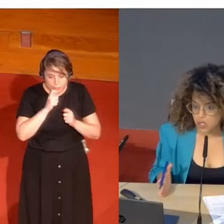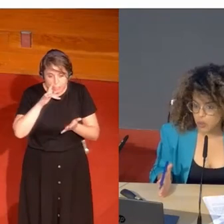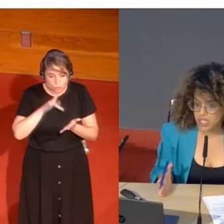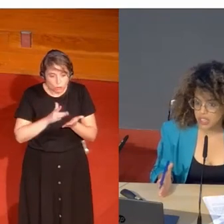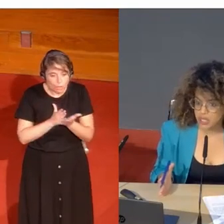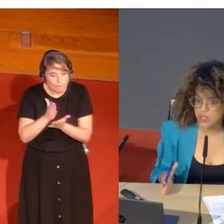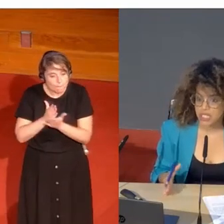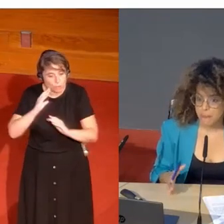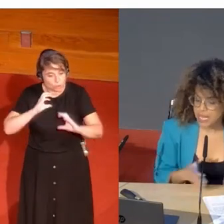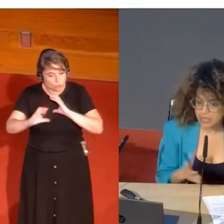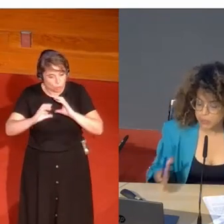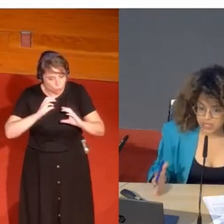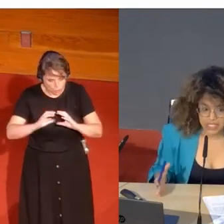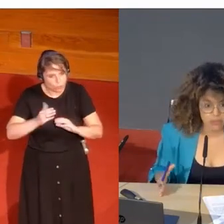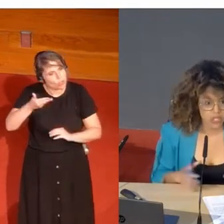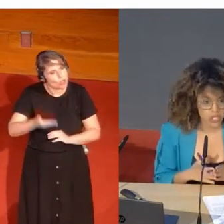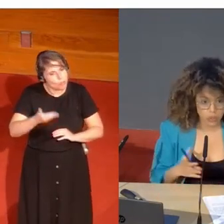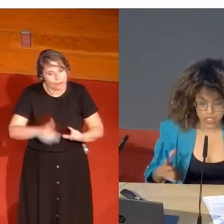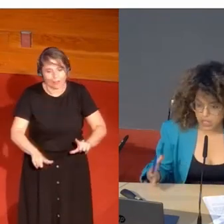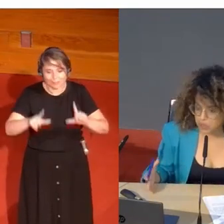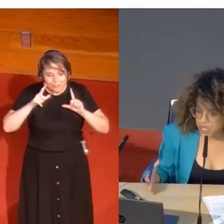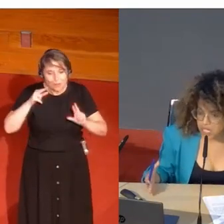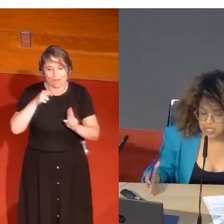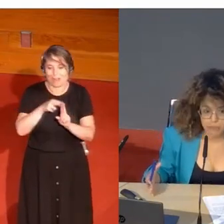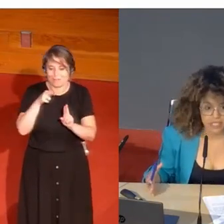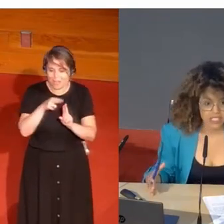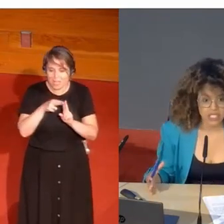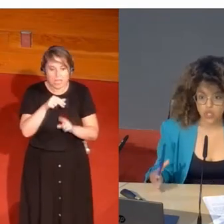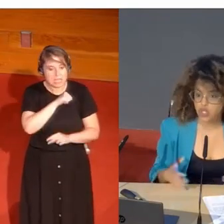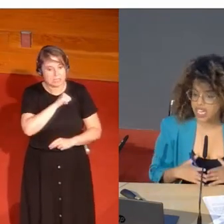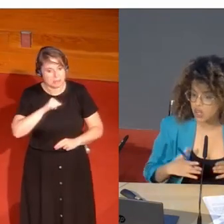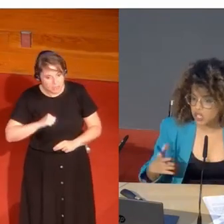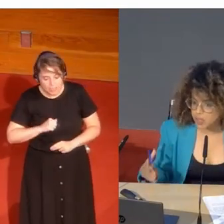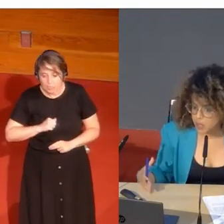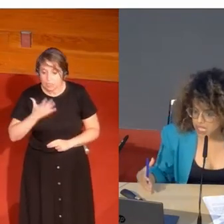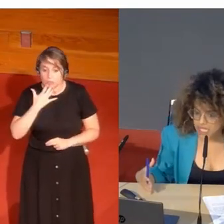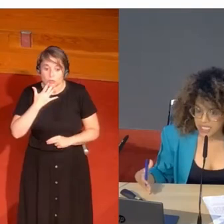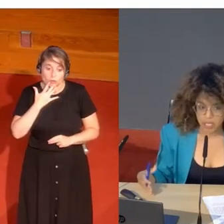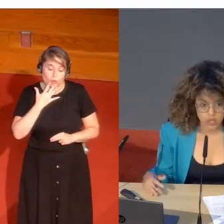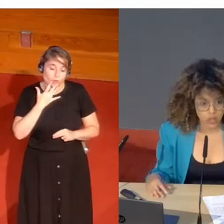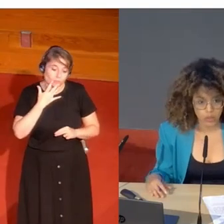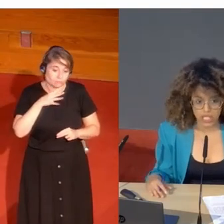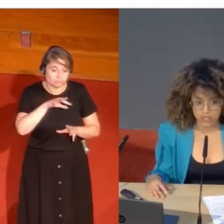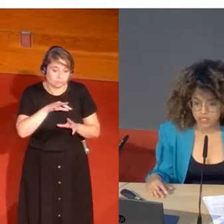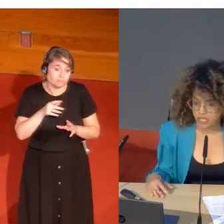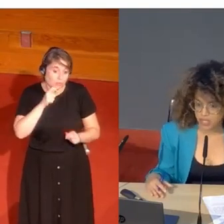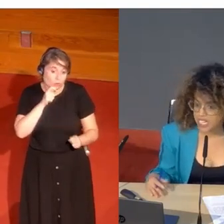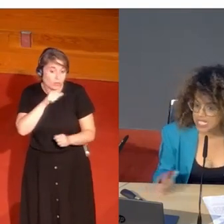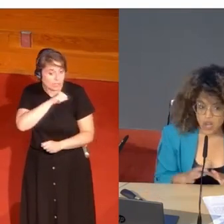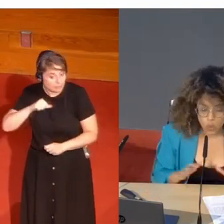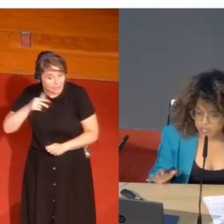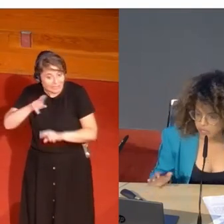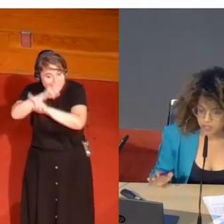los medios de comunicación más importantes medios de comunicación independientes los que eran corresponsales de medios de comunicación